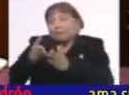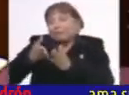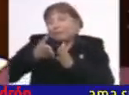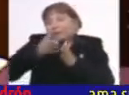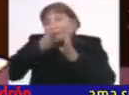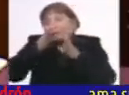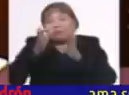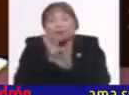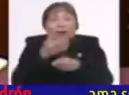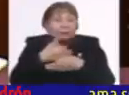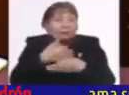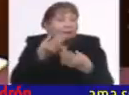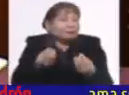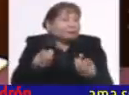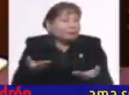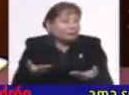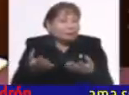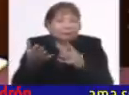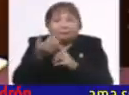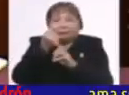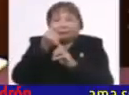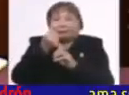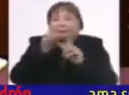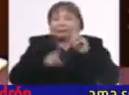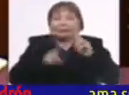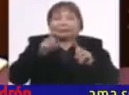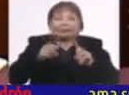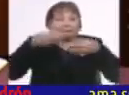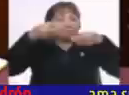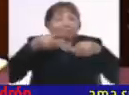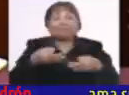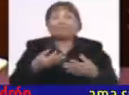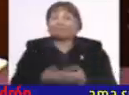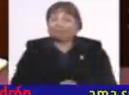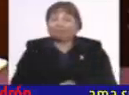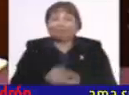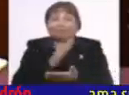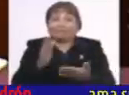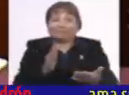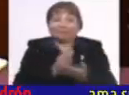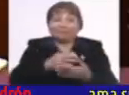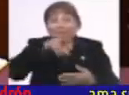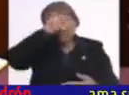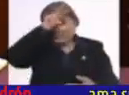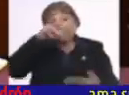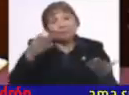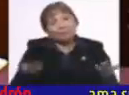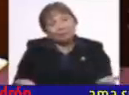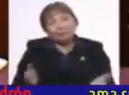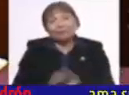una forma como alcanzar por lo menos liberar el problema del perú